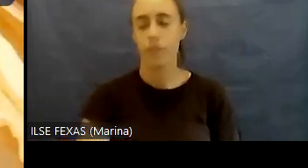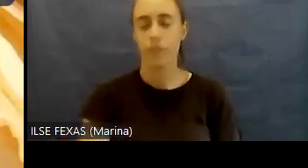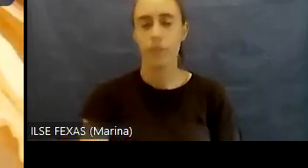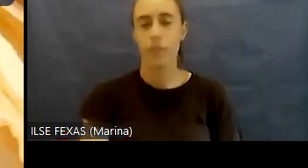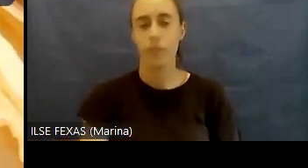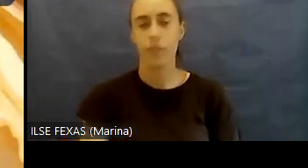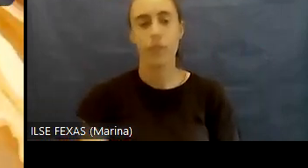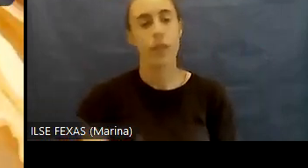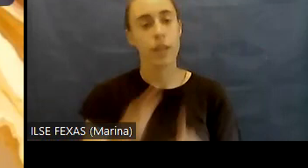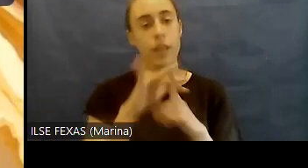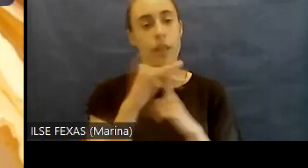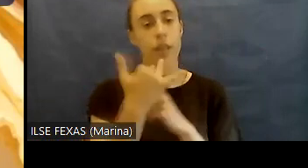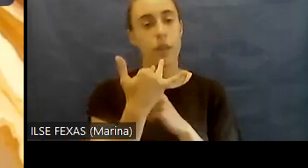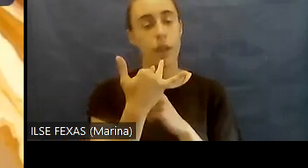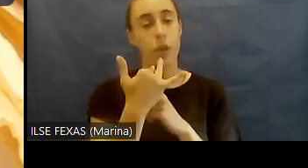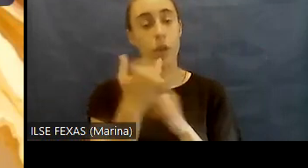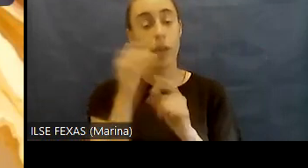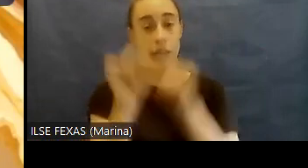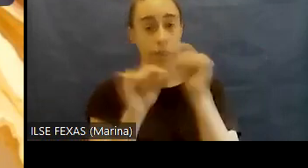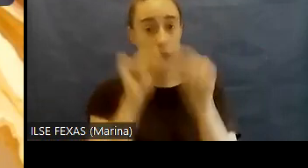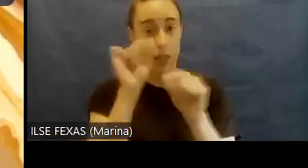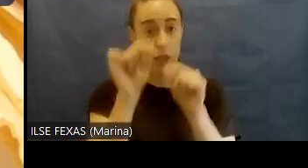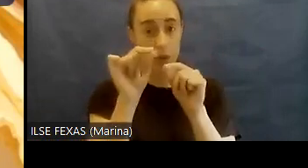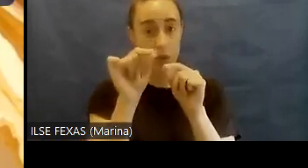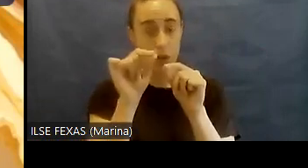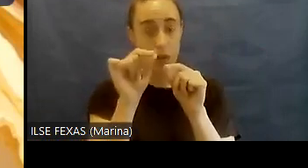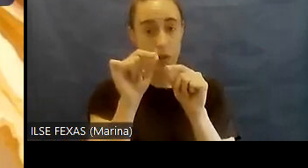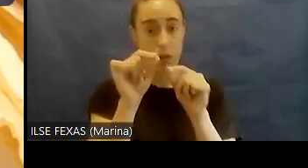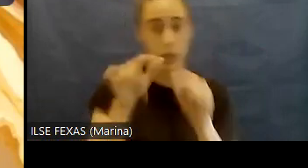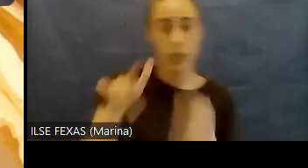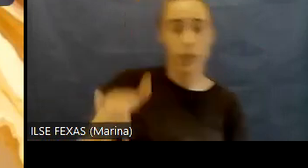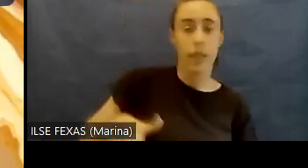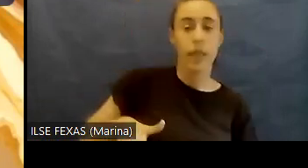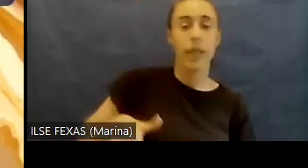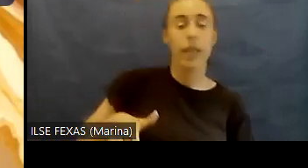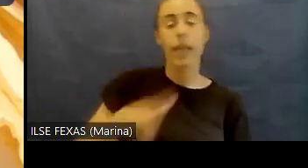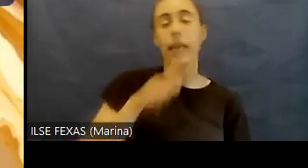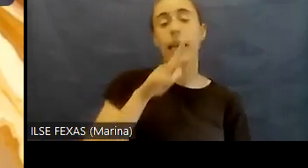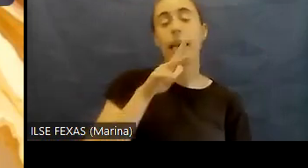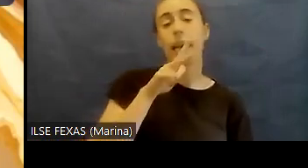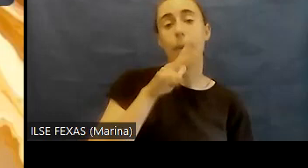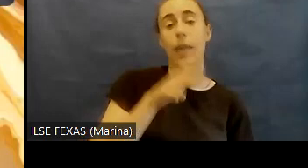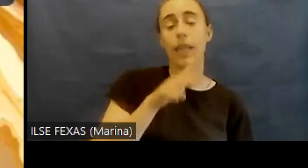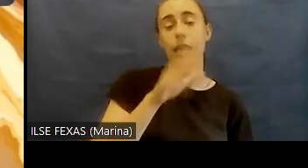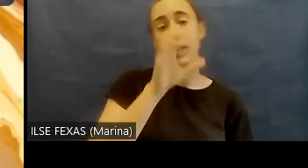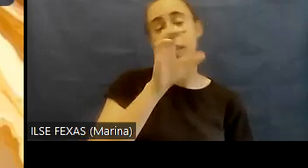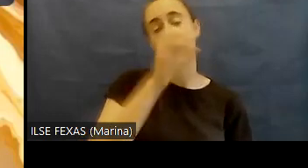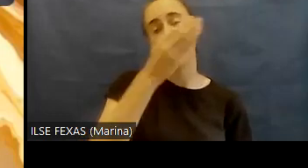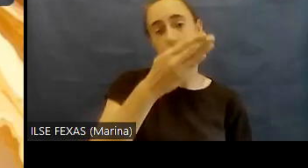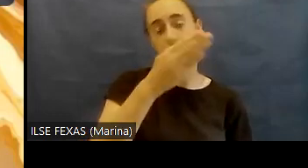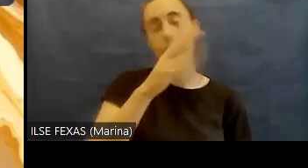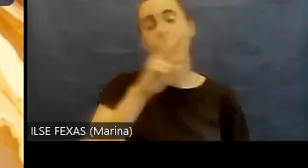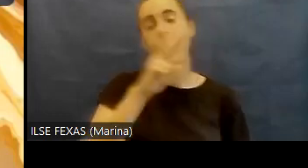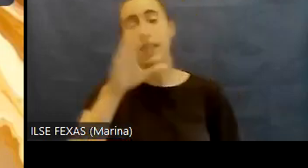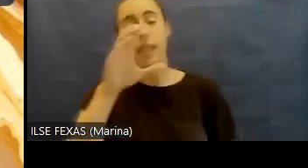En casos ya establecidos de infección de hepatitis, por virus de hepatitis B o por virus de hepatitis C, lo que